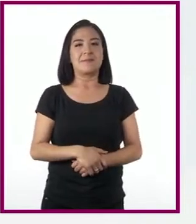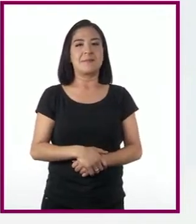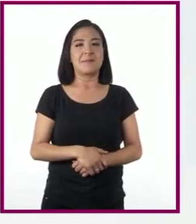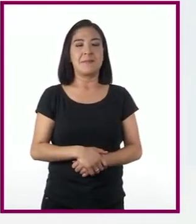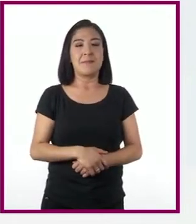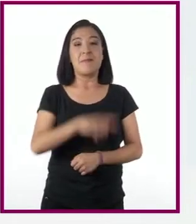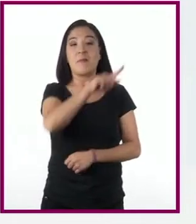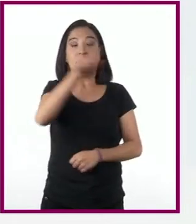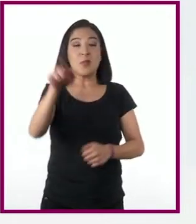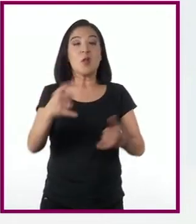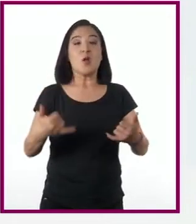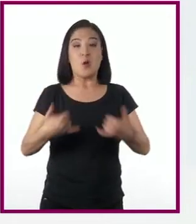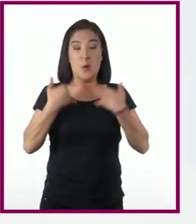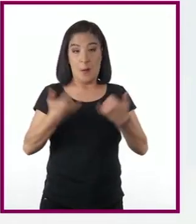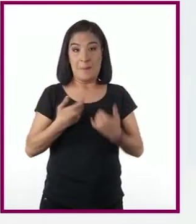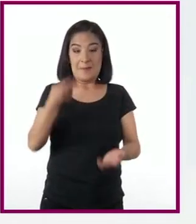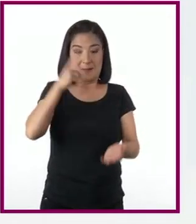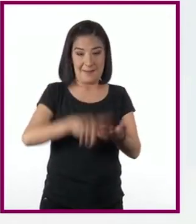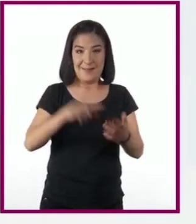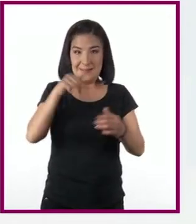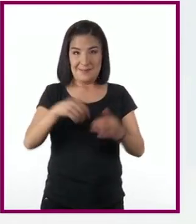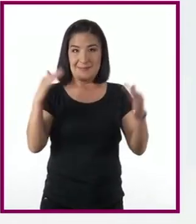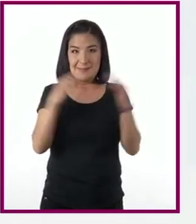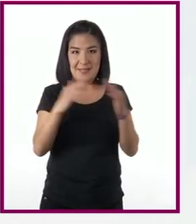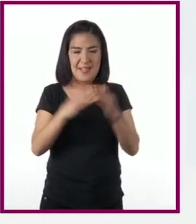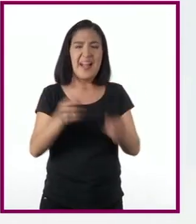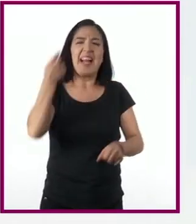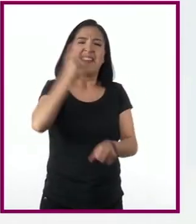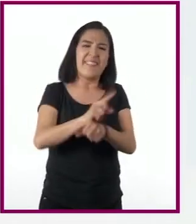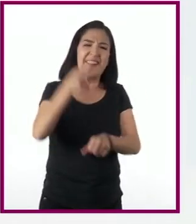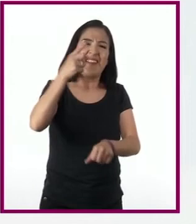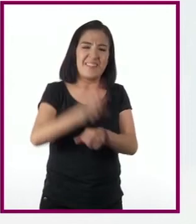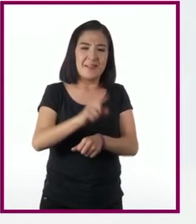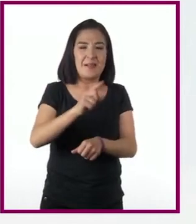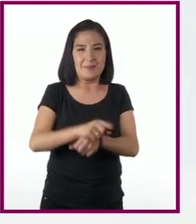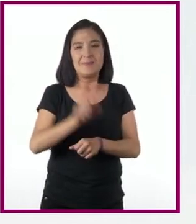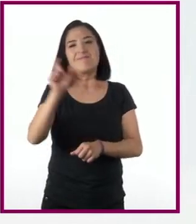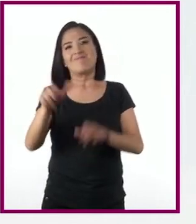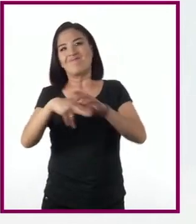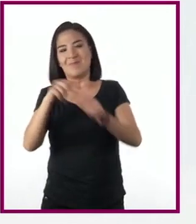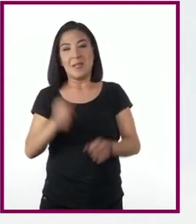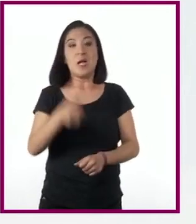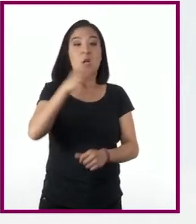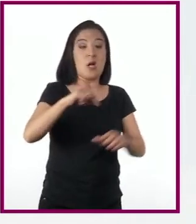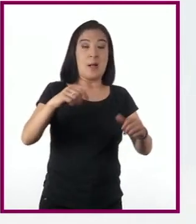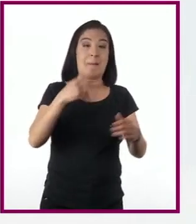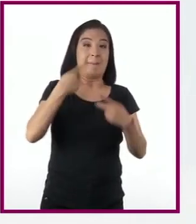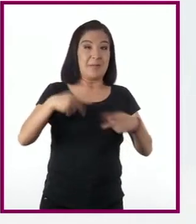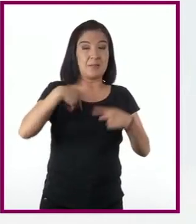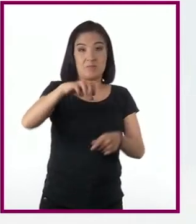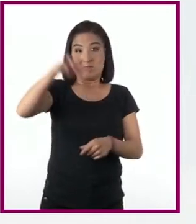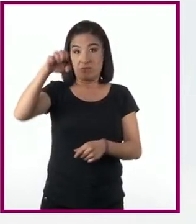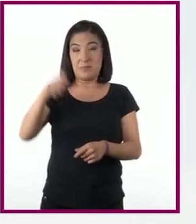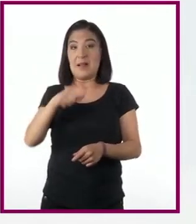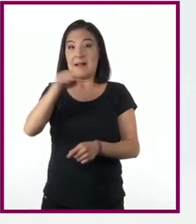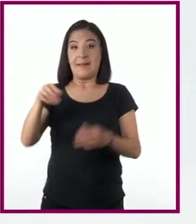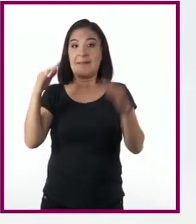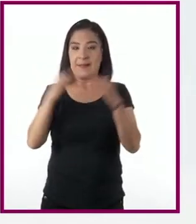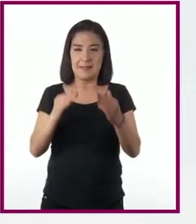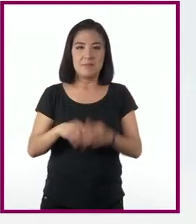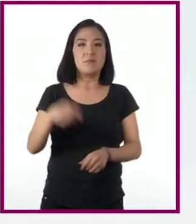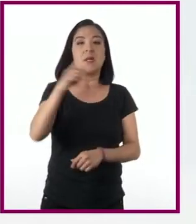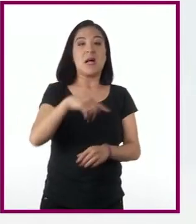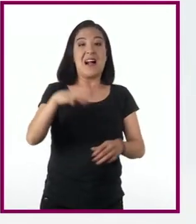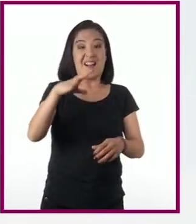Los jóvenes de la casa, todos los días. Los adultos de la casa, todos los objetos que